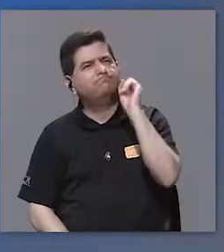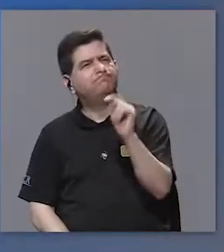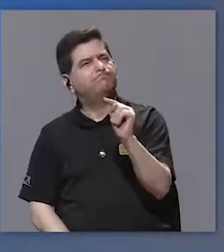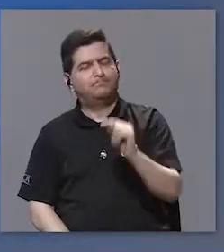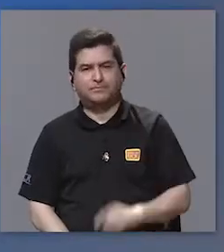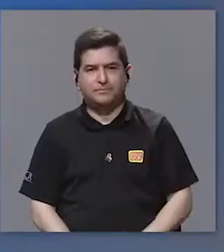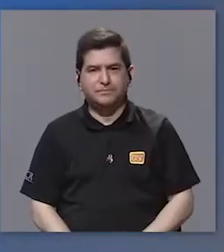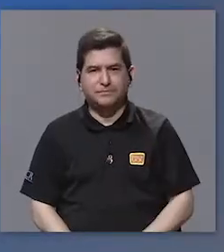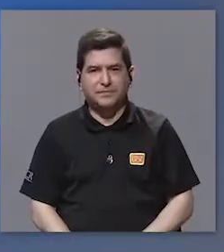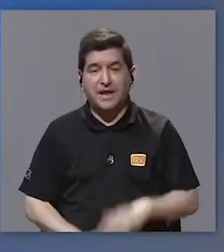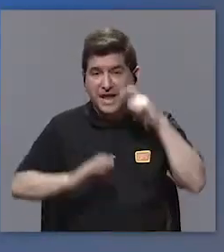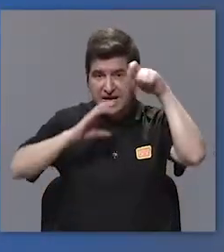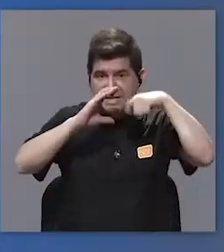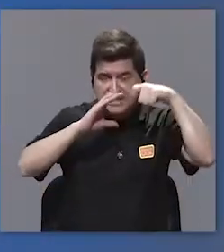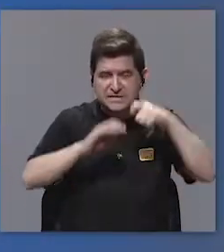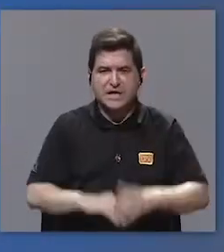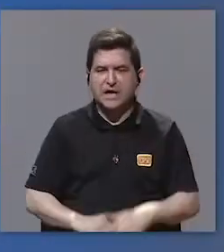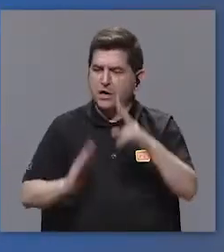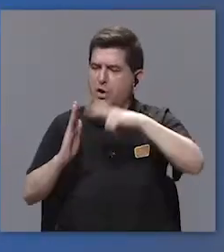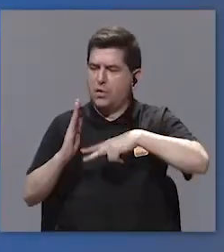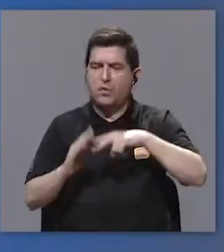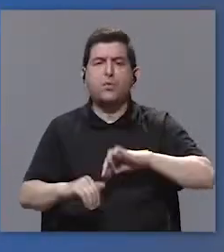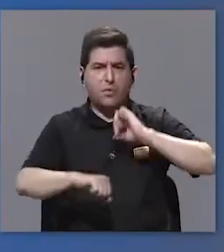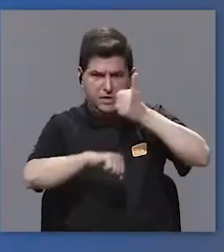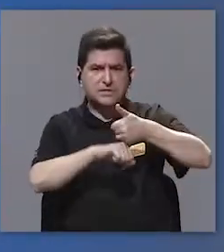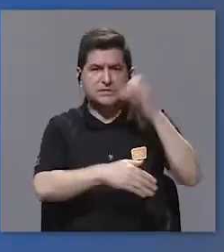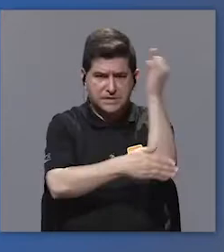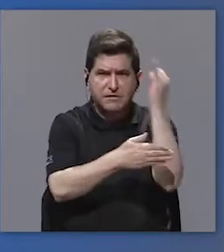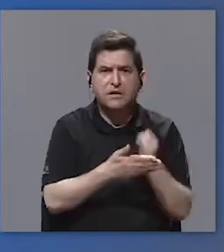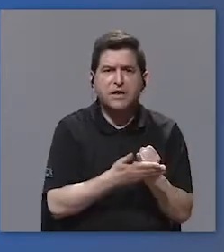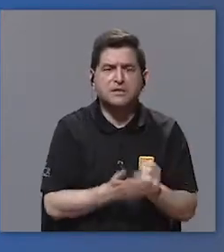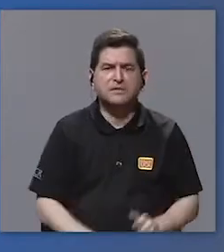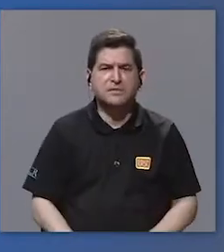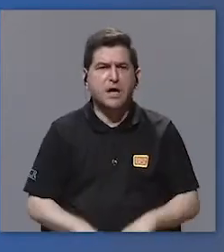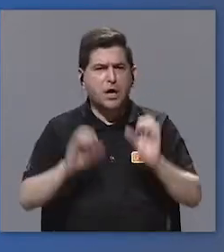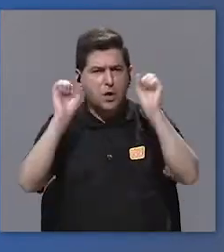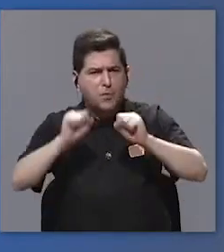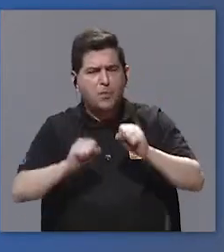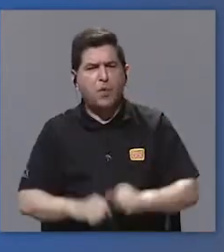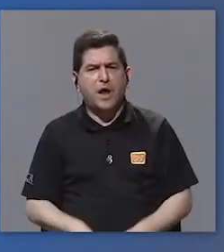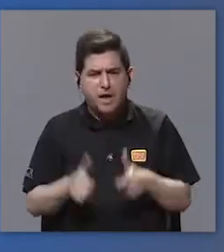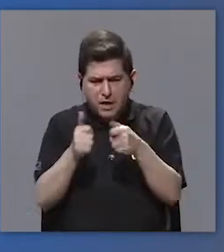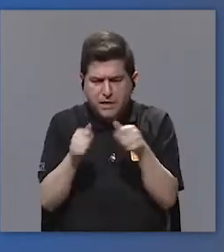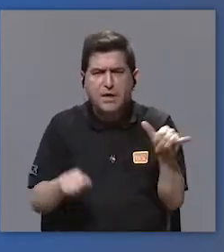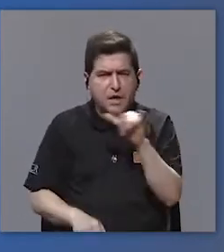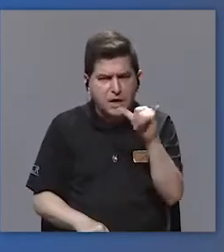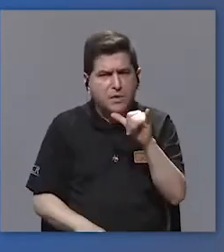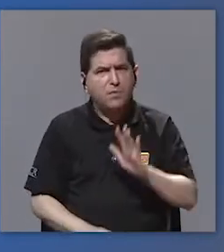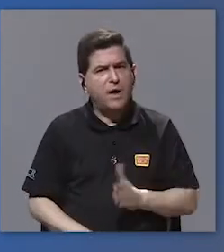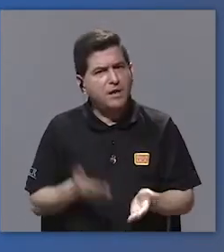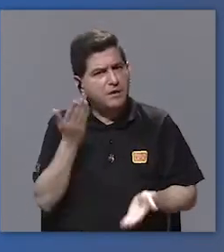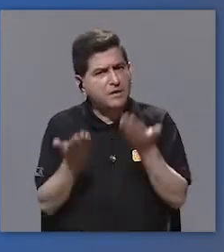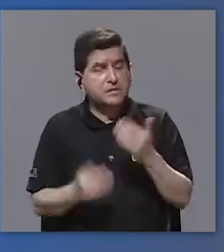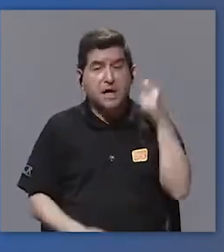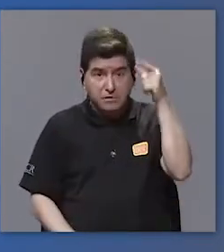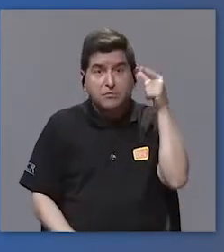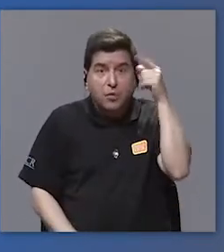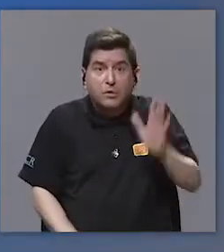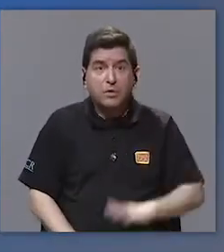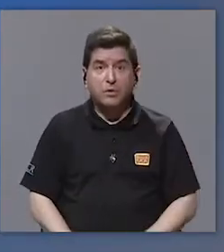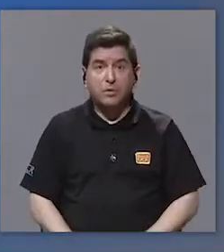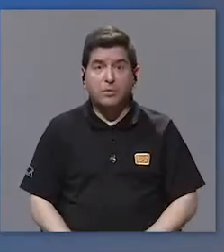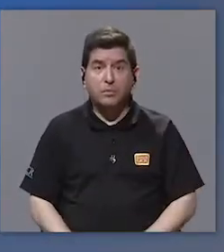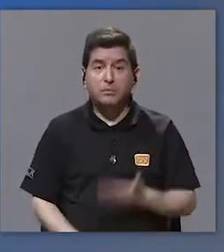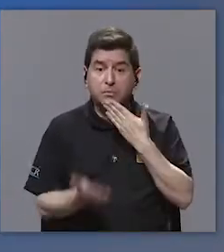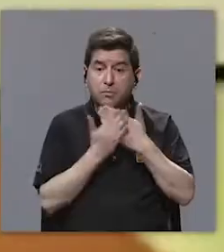me surge una pregunta si el cine y la literatura son definidos como arte podrían los videojuegos también serlo